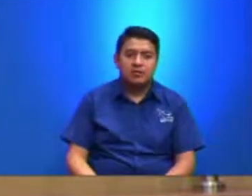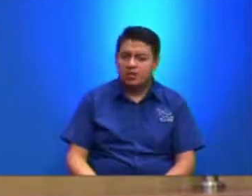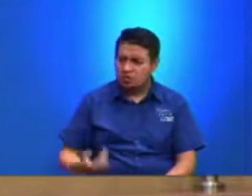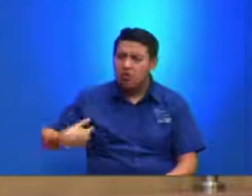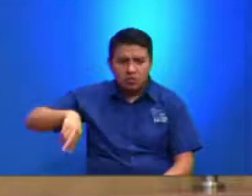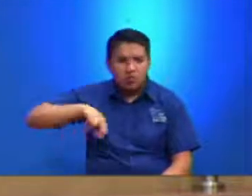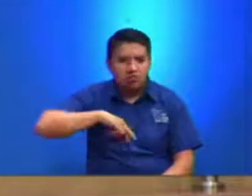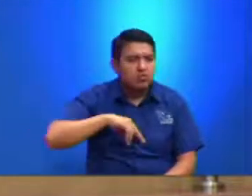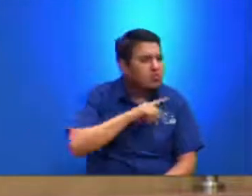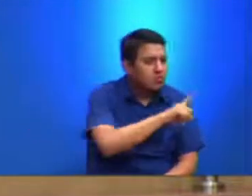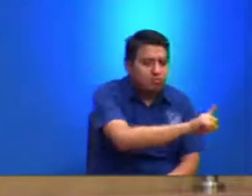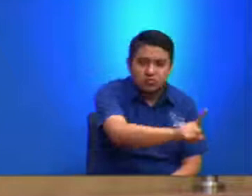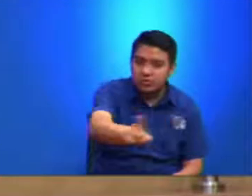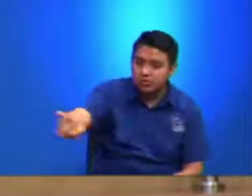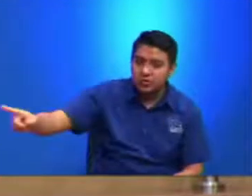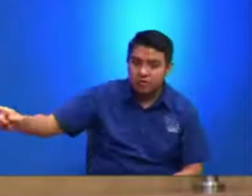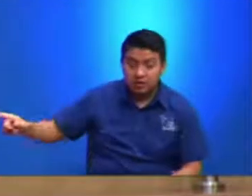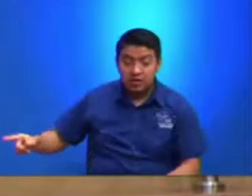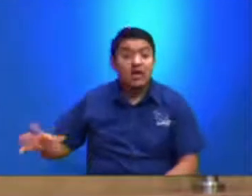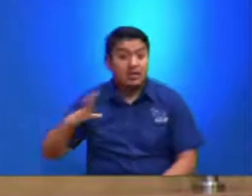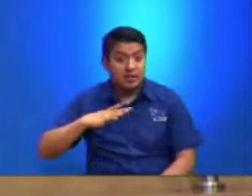nosotros tenemos algo que contar.